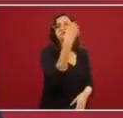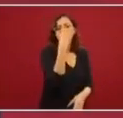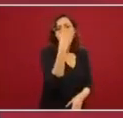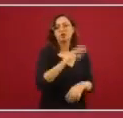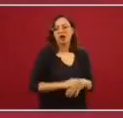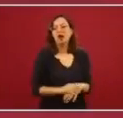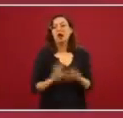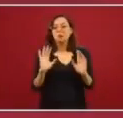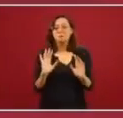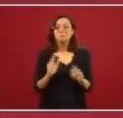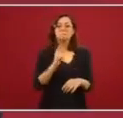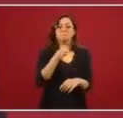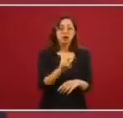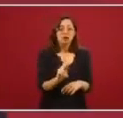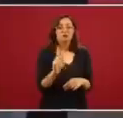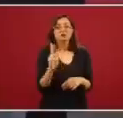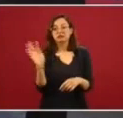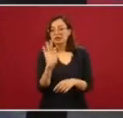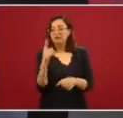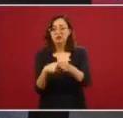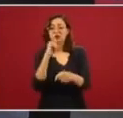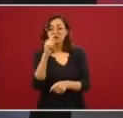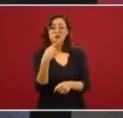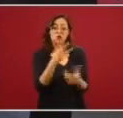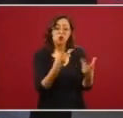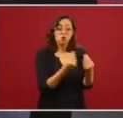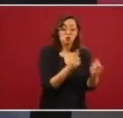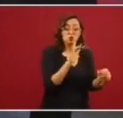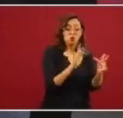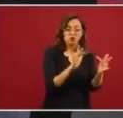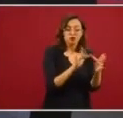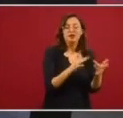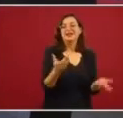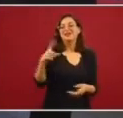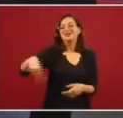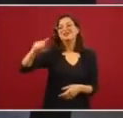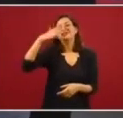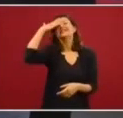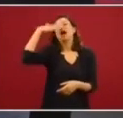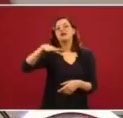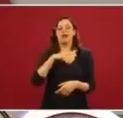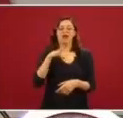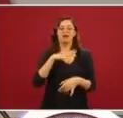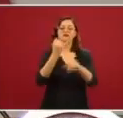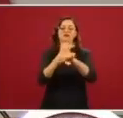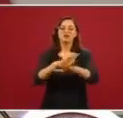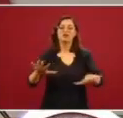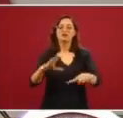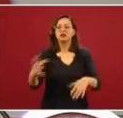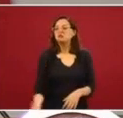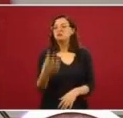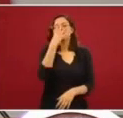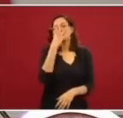tienen pero que están en contacto con alguien que está infectado una población informada sabe por el entre otras cosas que las máscaras no